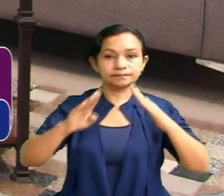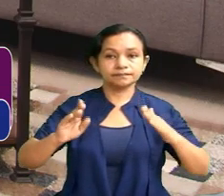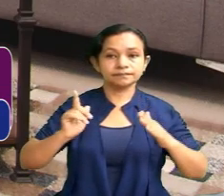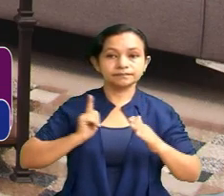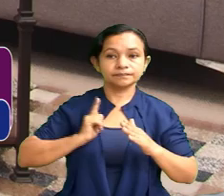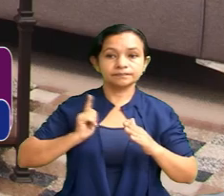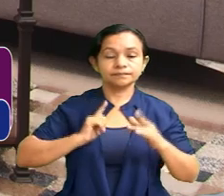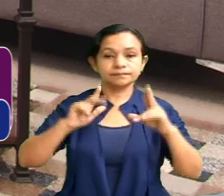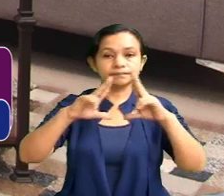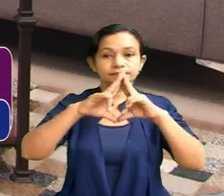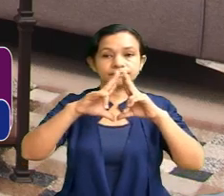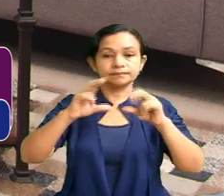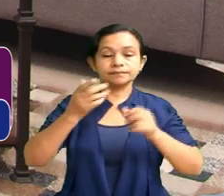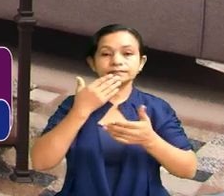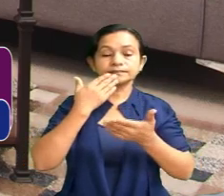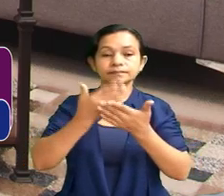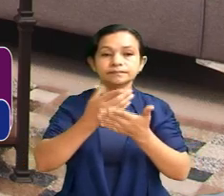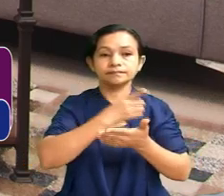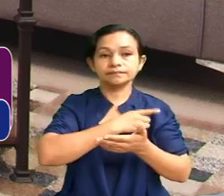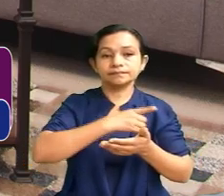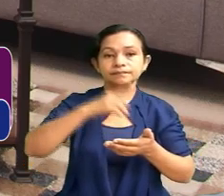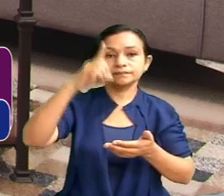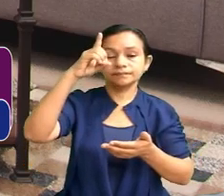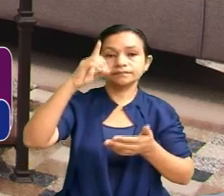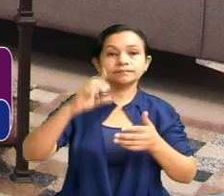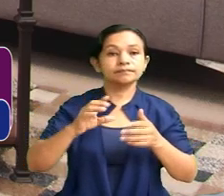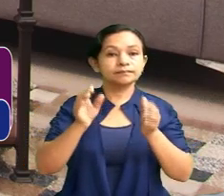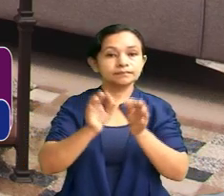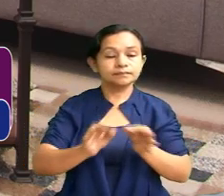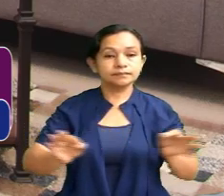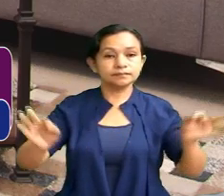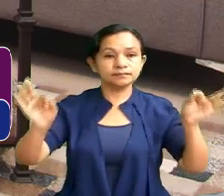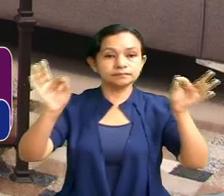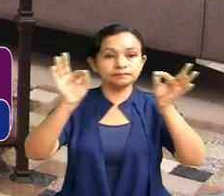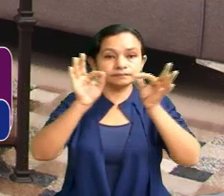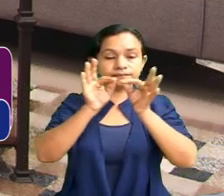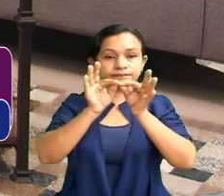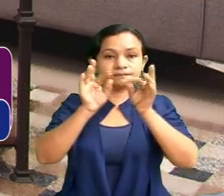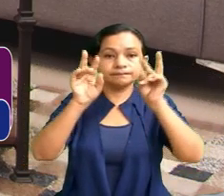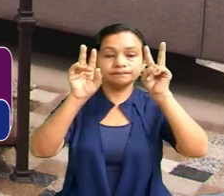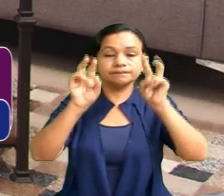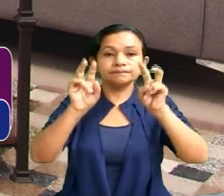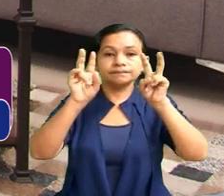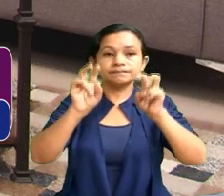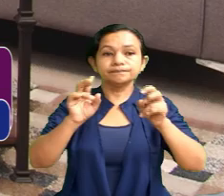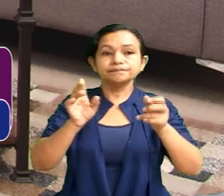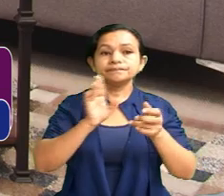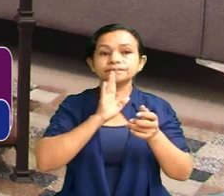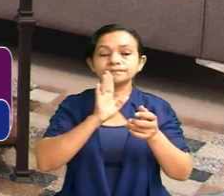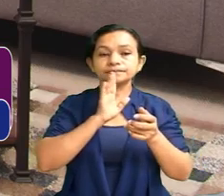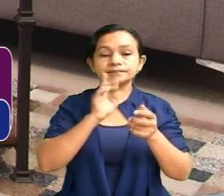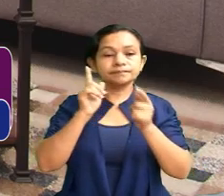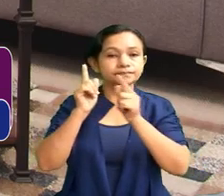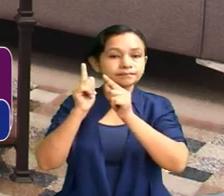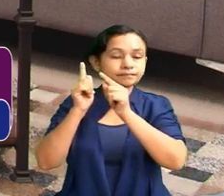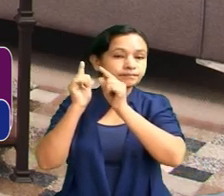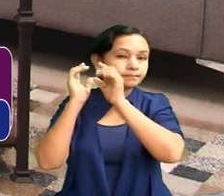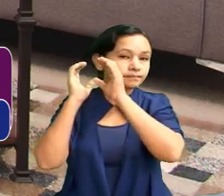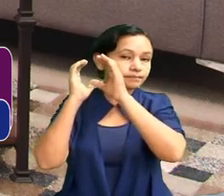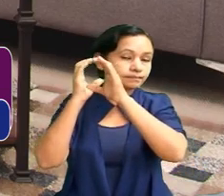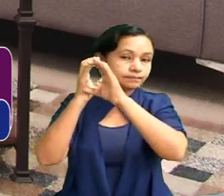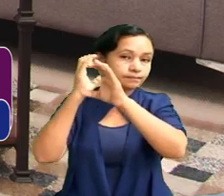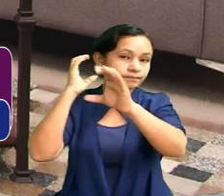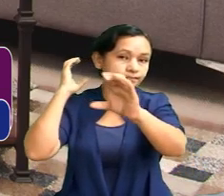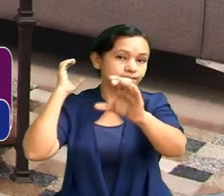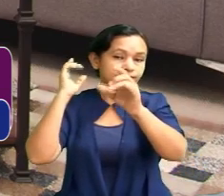verdad y nicaragua gracias a dios y es muy importante ese aspecto también que usted mencionó que es el referido al transporte porque ese